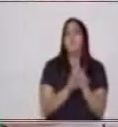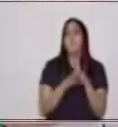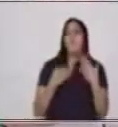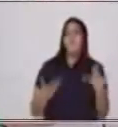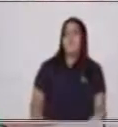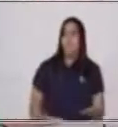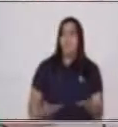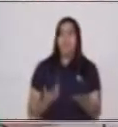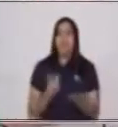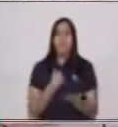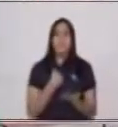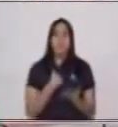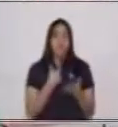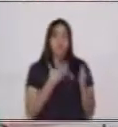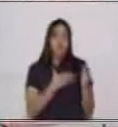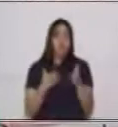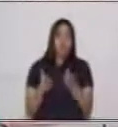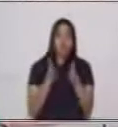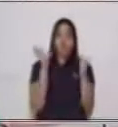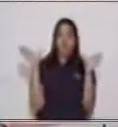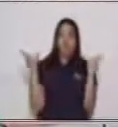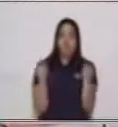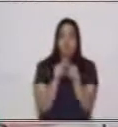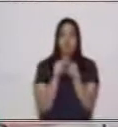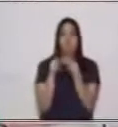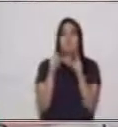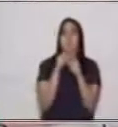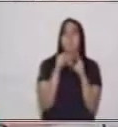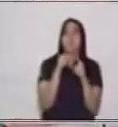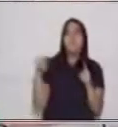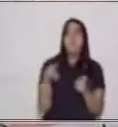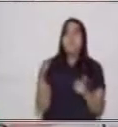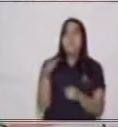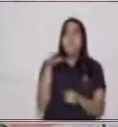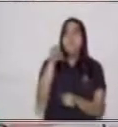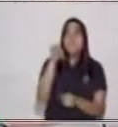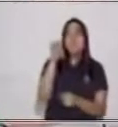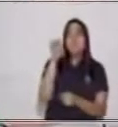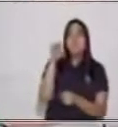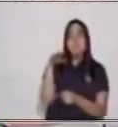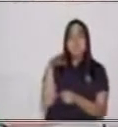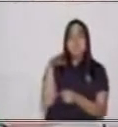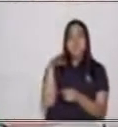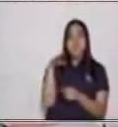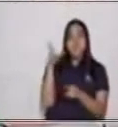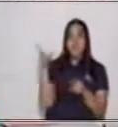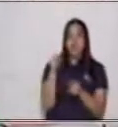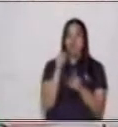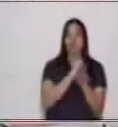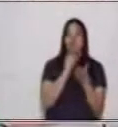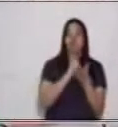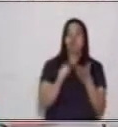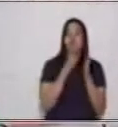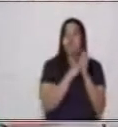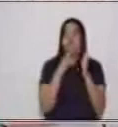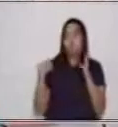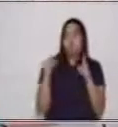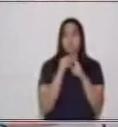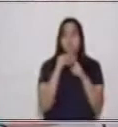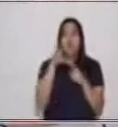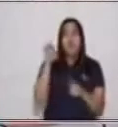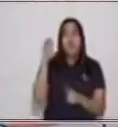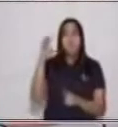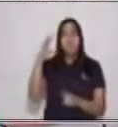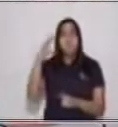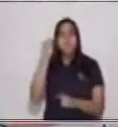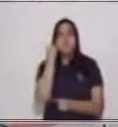queremos armar el diminutivo de la palabra pez, sería pececito. Al momento de armar el diminutivo, lleva una